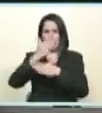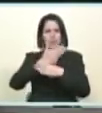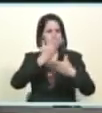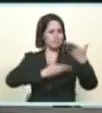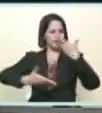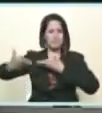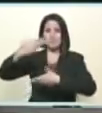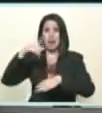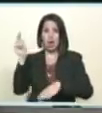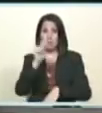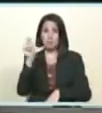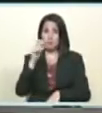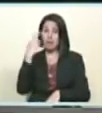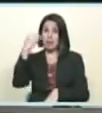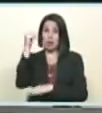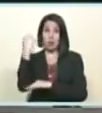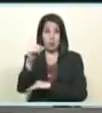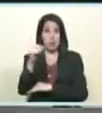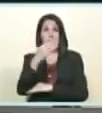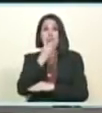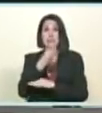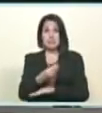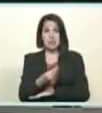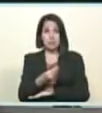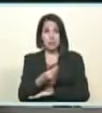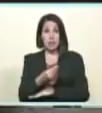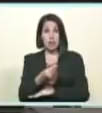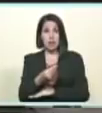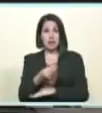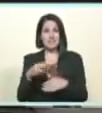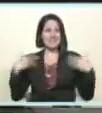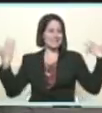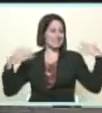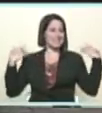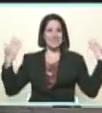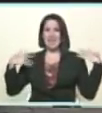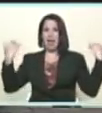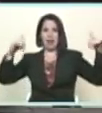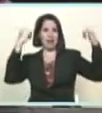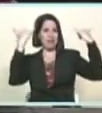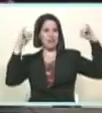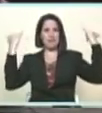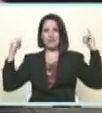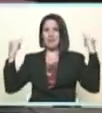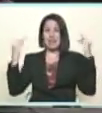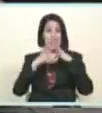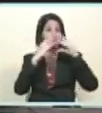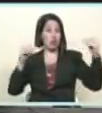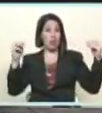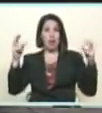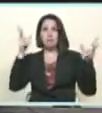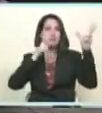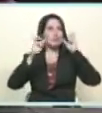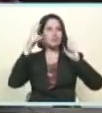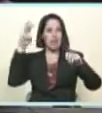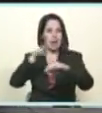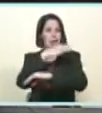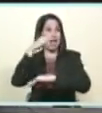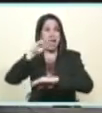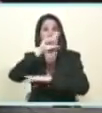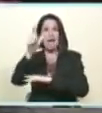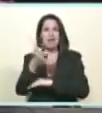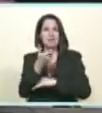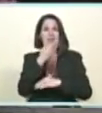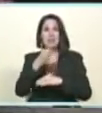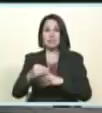ha culminado esta transmisión conjunta de radio y televisión gracias por su atención